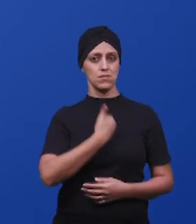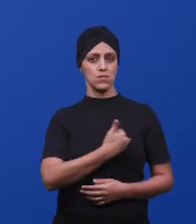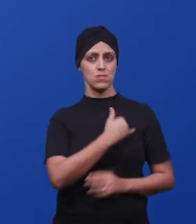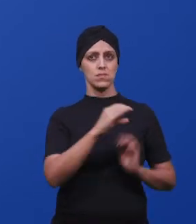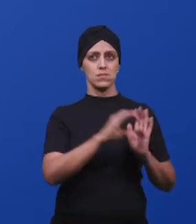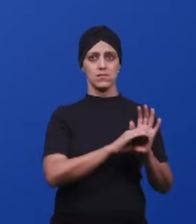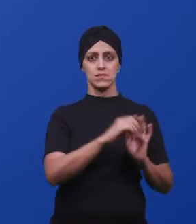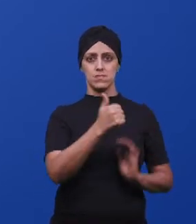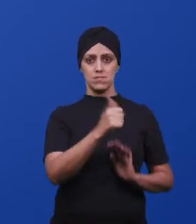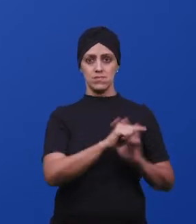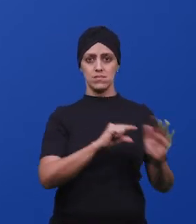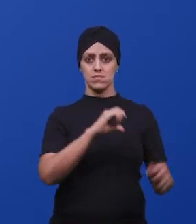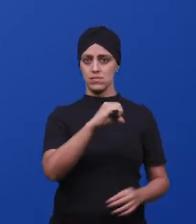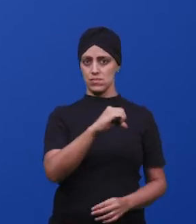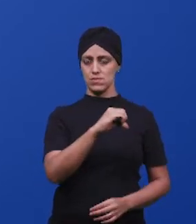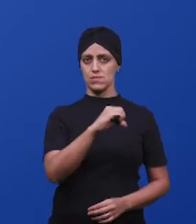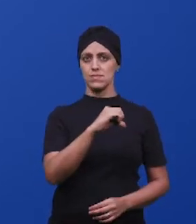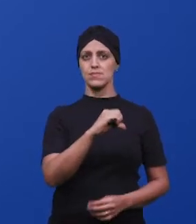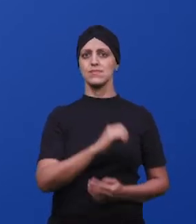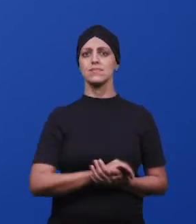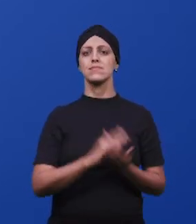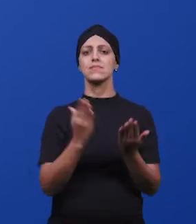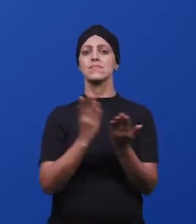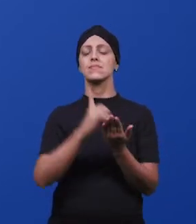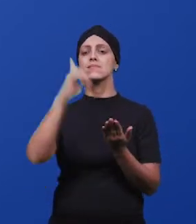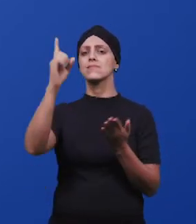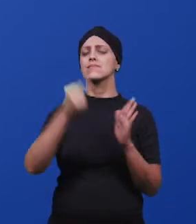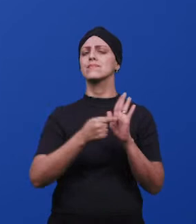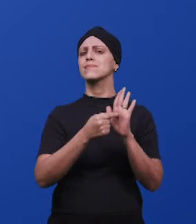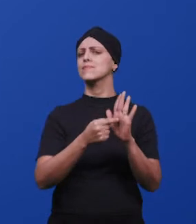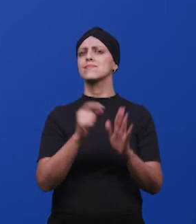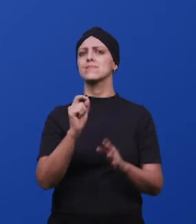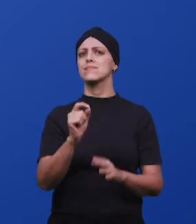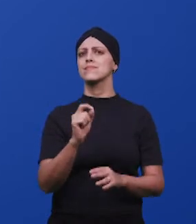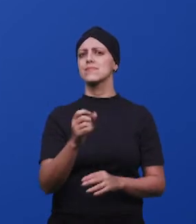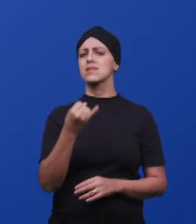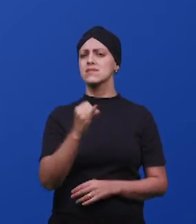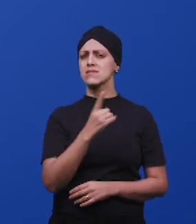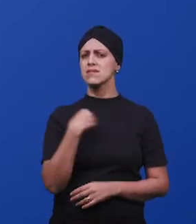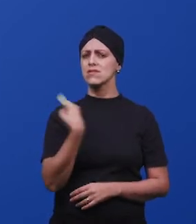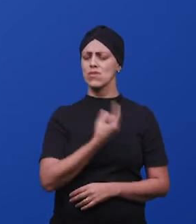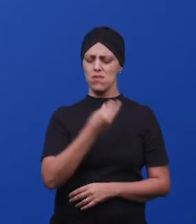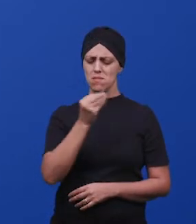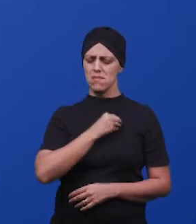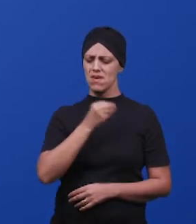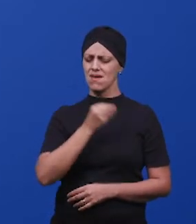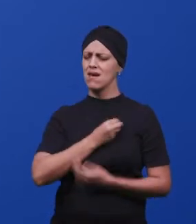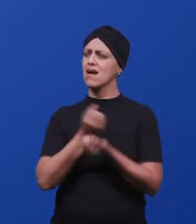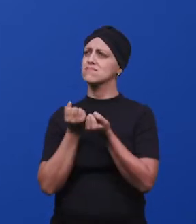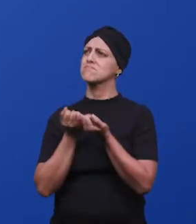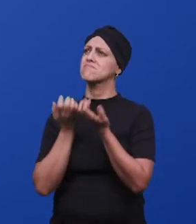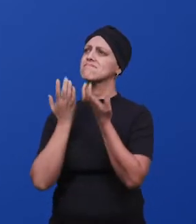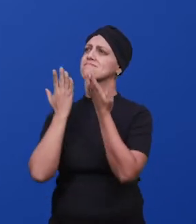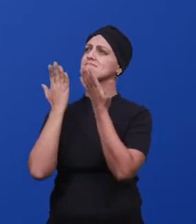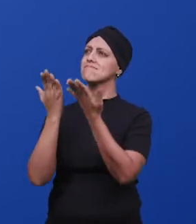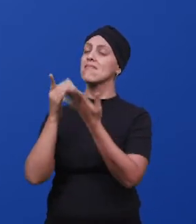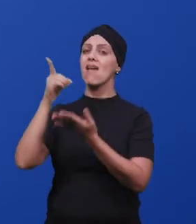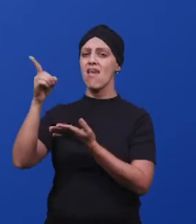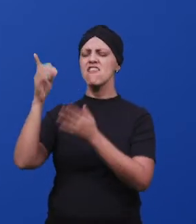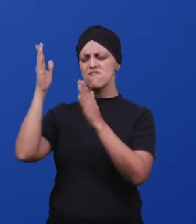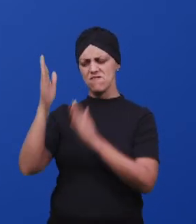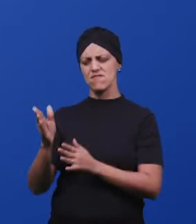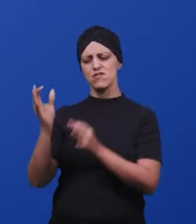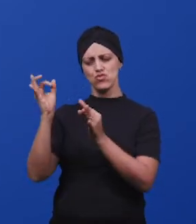leer 1 Juan capítulo 1, versículo 9. La palabra del Señor dice así: si confesamos